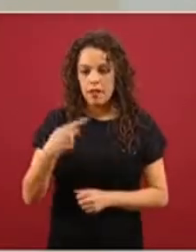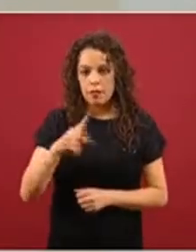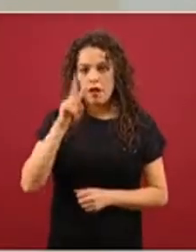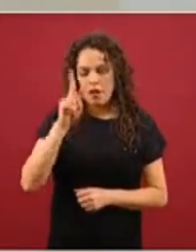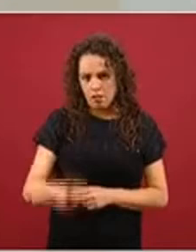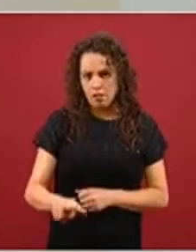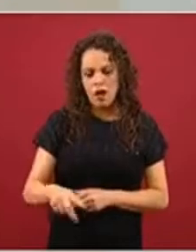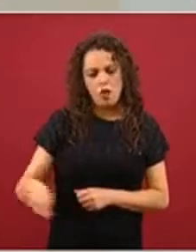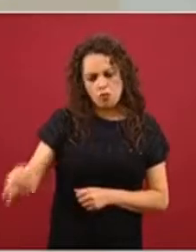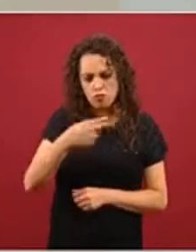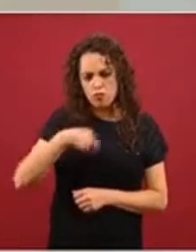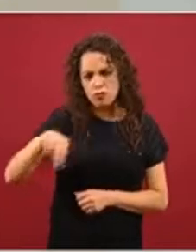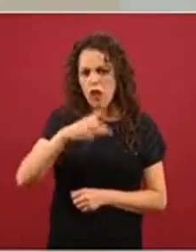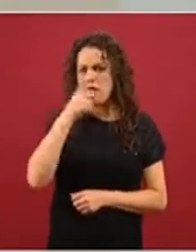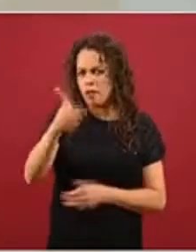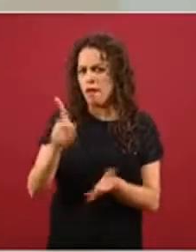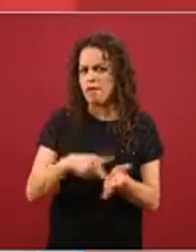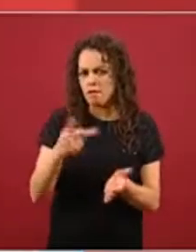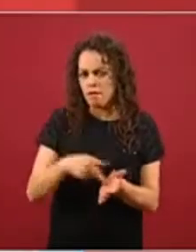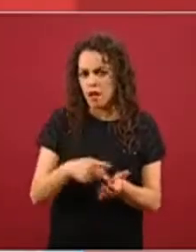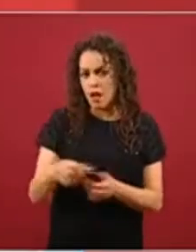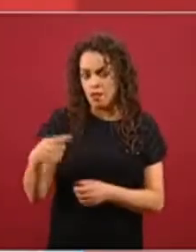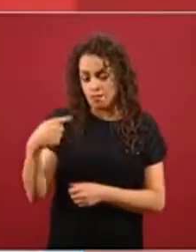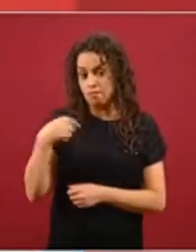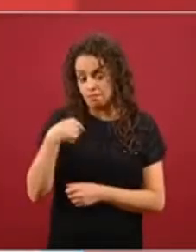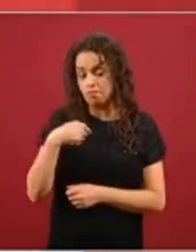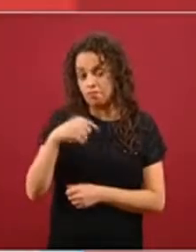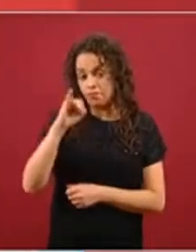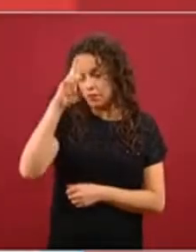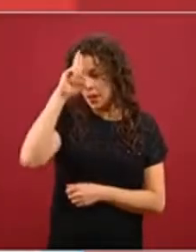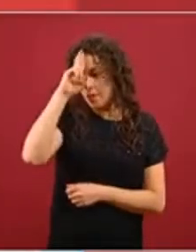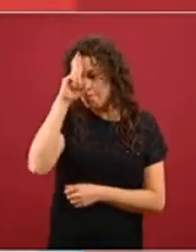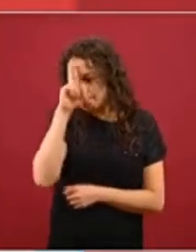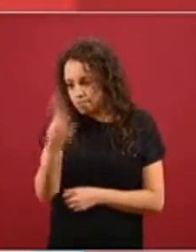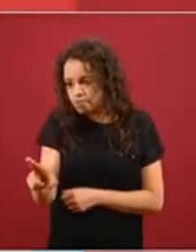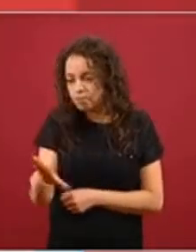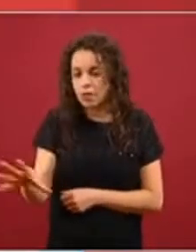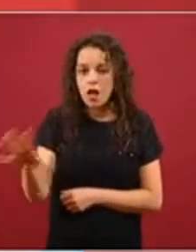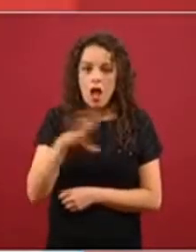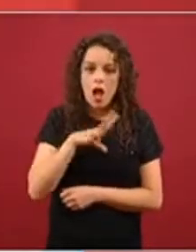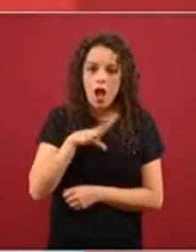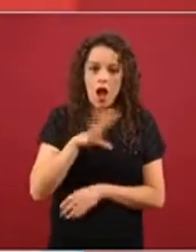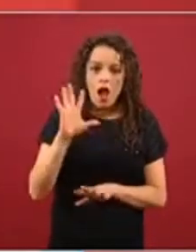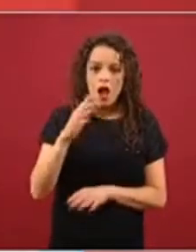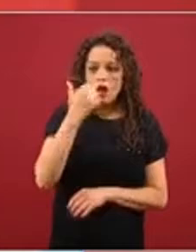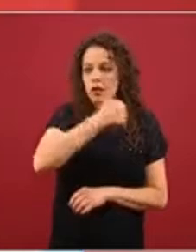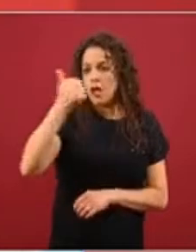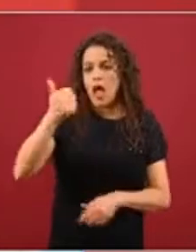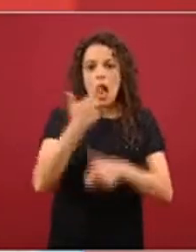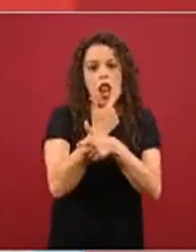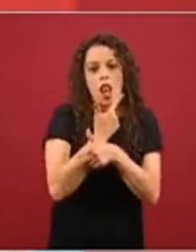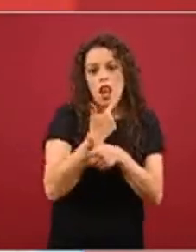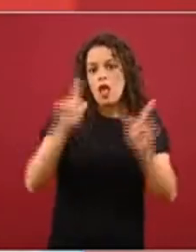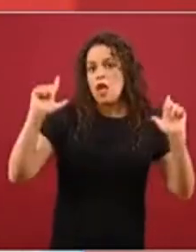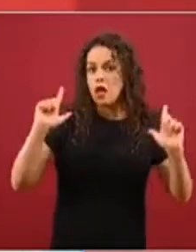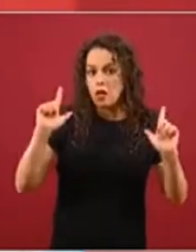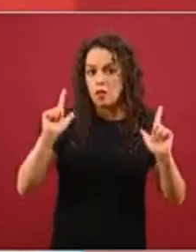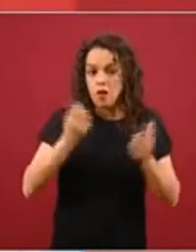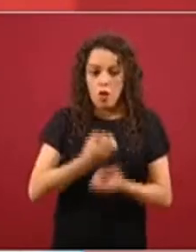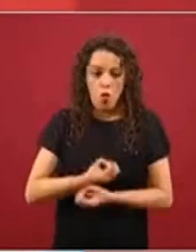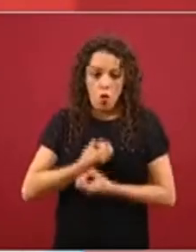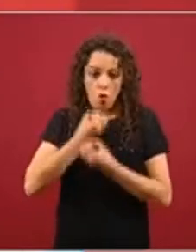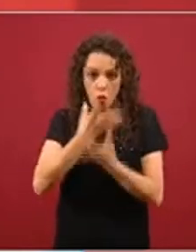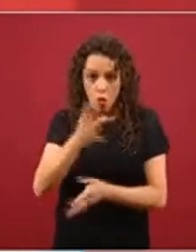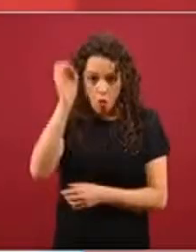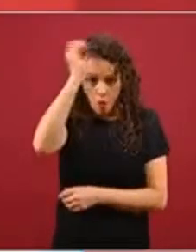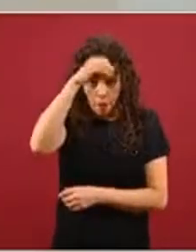muy respetuosos y muy afines a que exista libertad de prensa, que exista libertad de expresión,